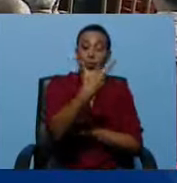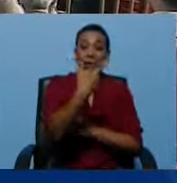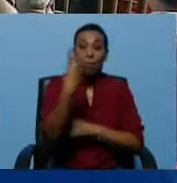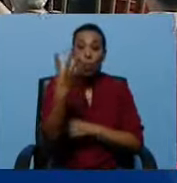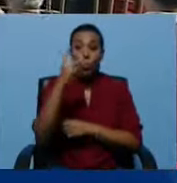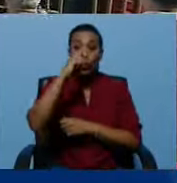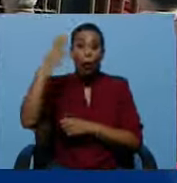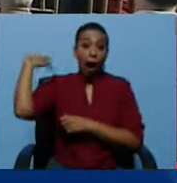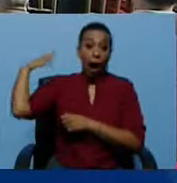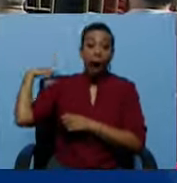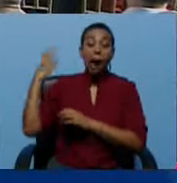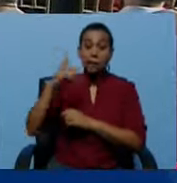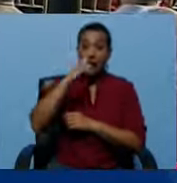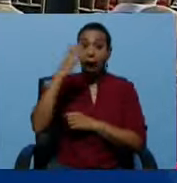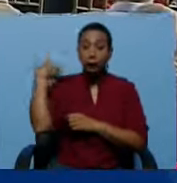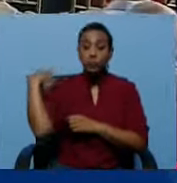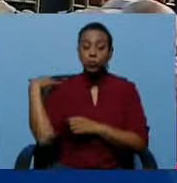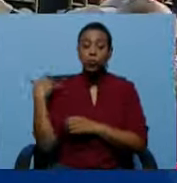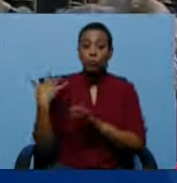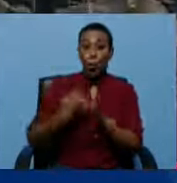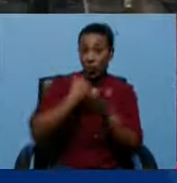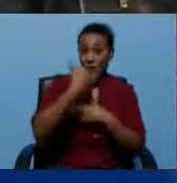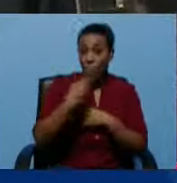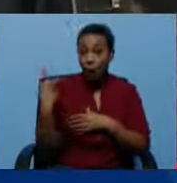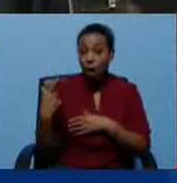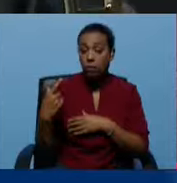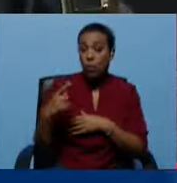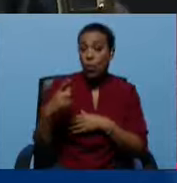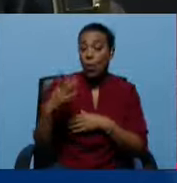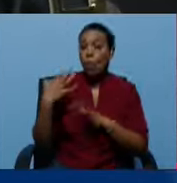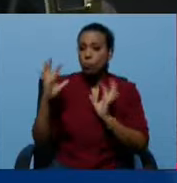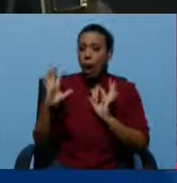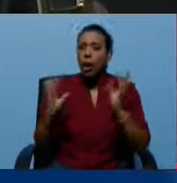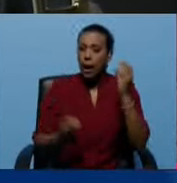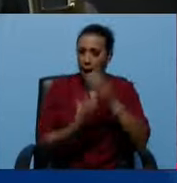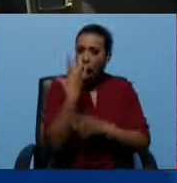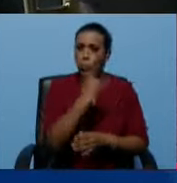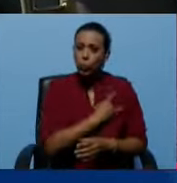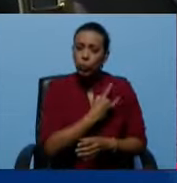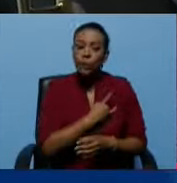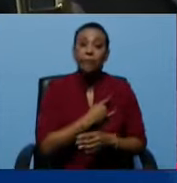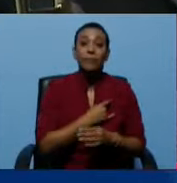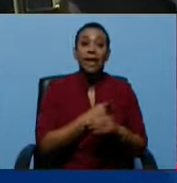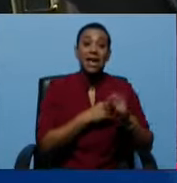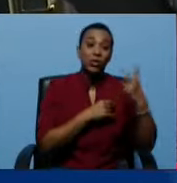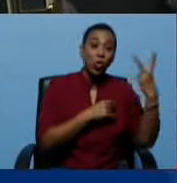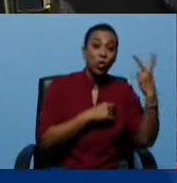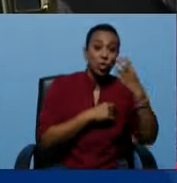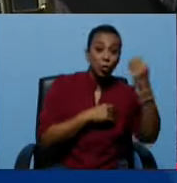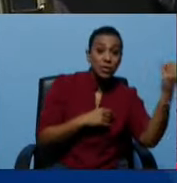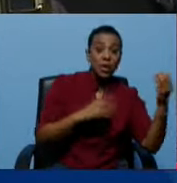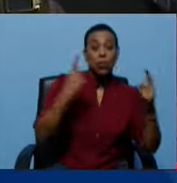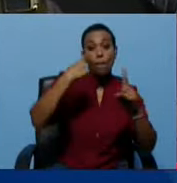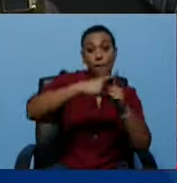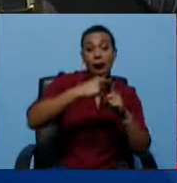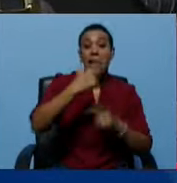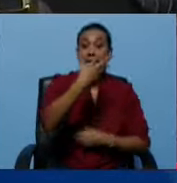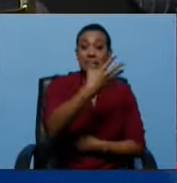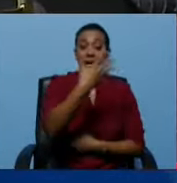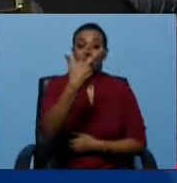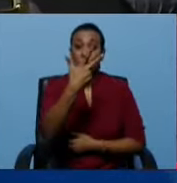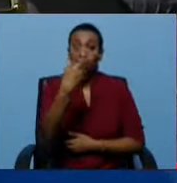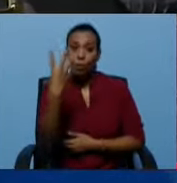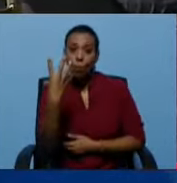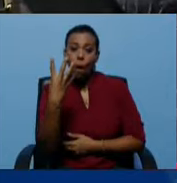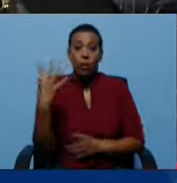cuando vine a supervisar la construcción de la Universidad de las Ciencias, que vamos a inaugurar pronto,